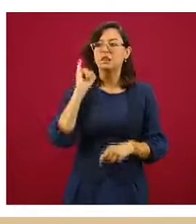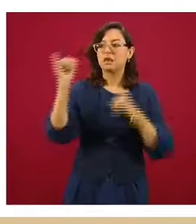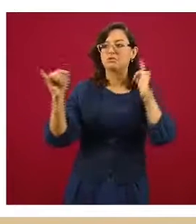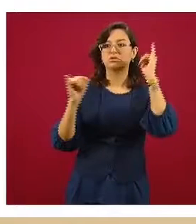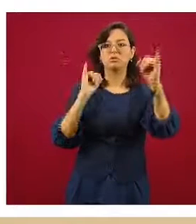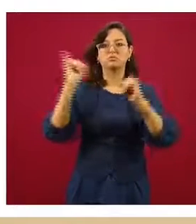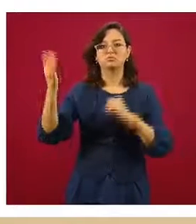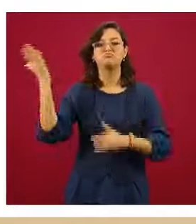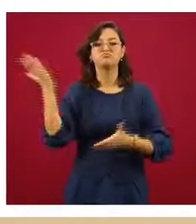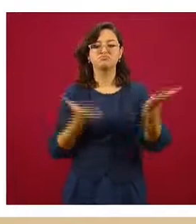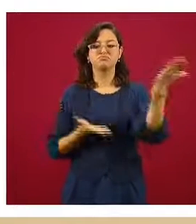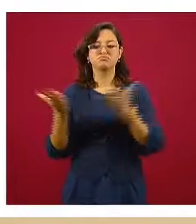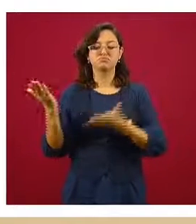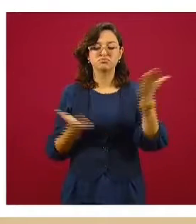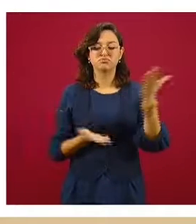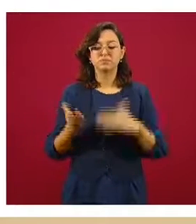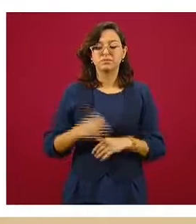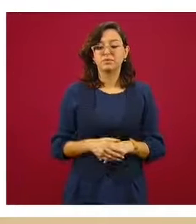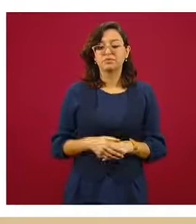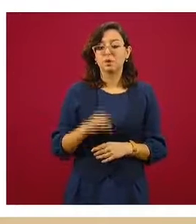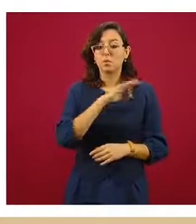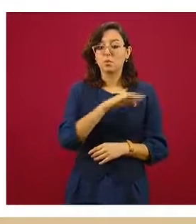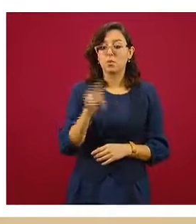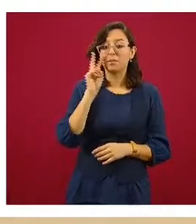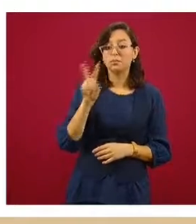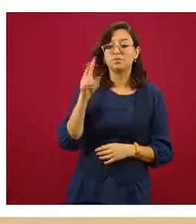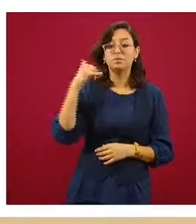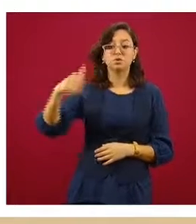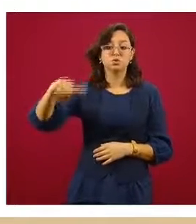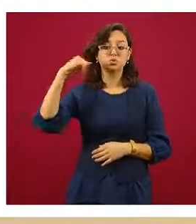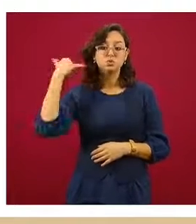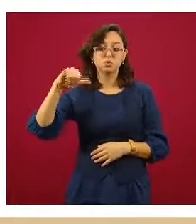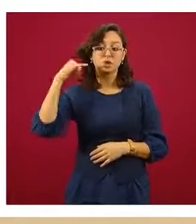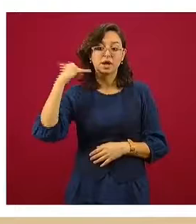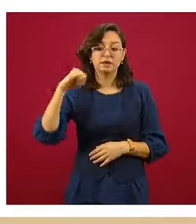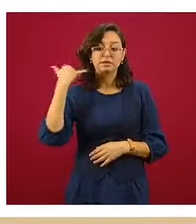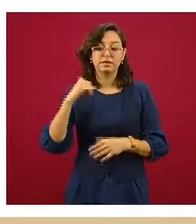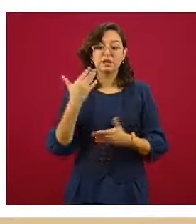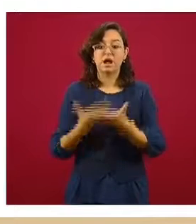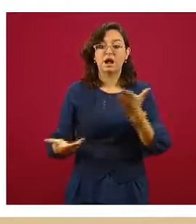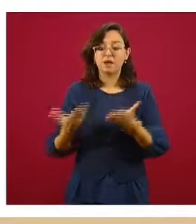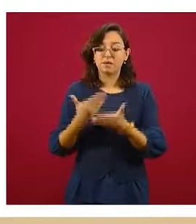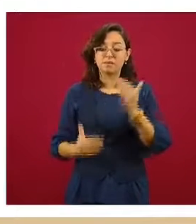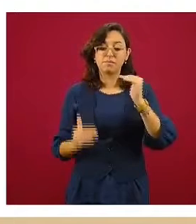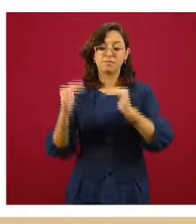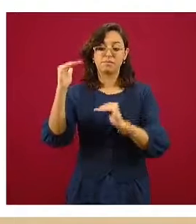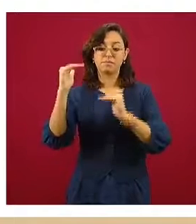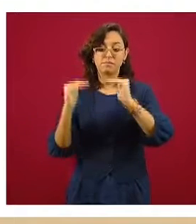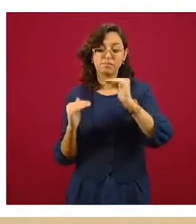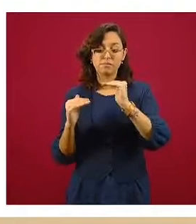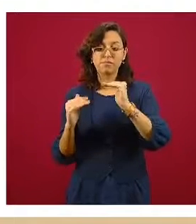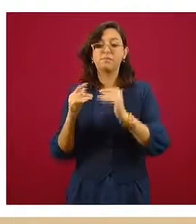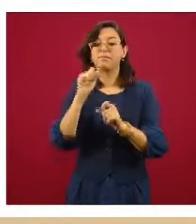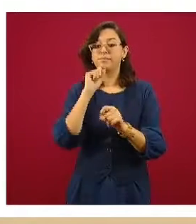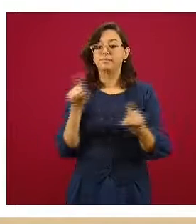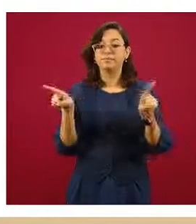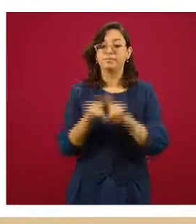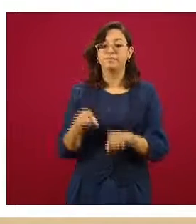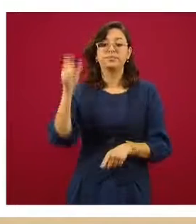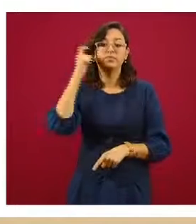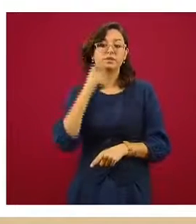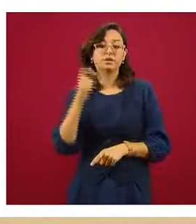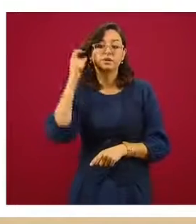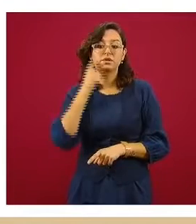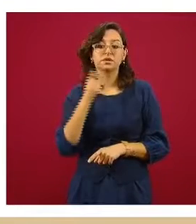remotos. Yucatán, por ejemplo, ya tiene una barra del presente más pequeña, lo mismo Guerrero, lo que